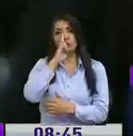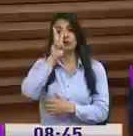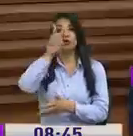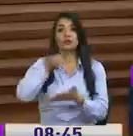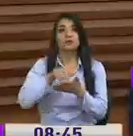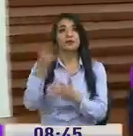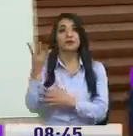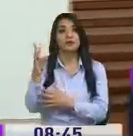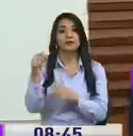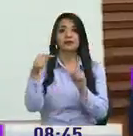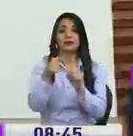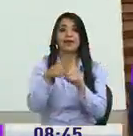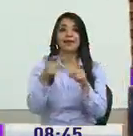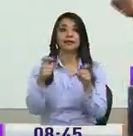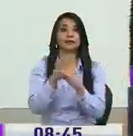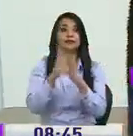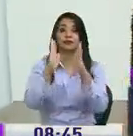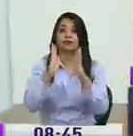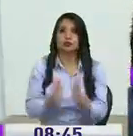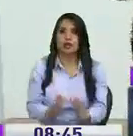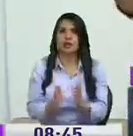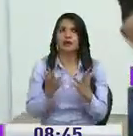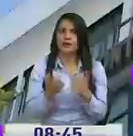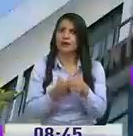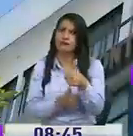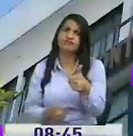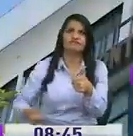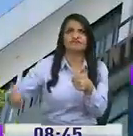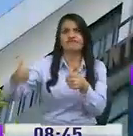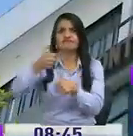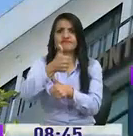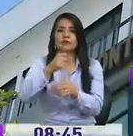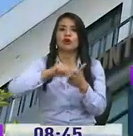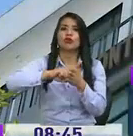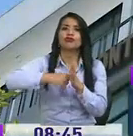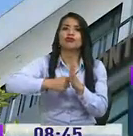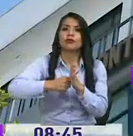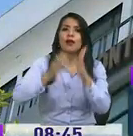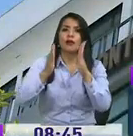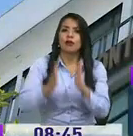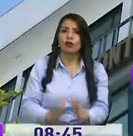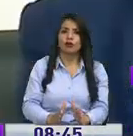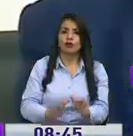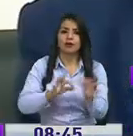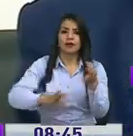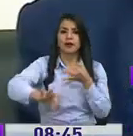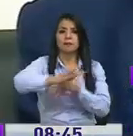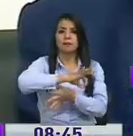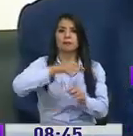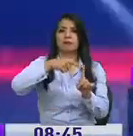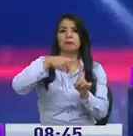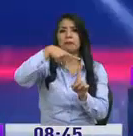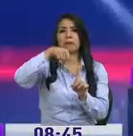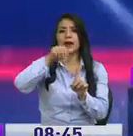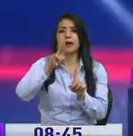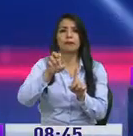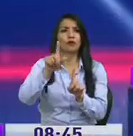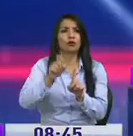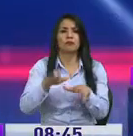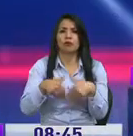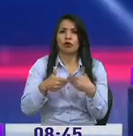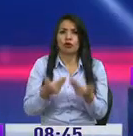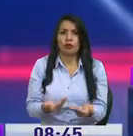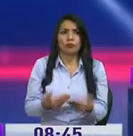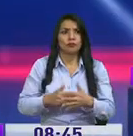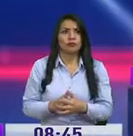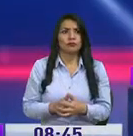la exfuncionaria Chamoun trató de asumir el cargo de contralor subrogante en reemplazo de Pablo Celi, basándose en una